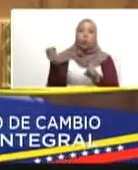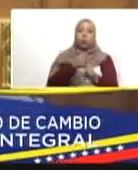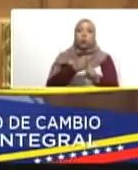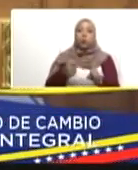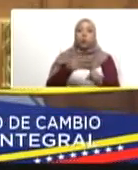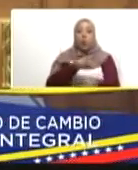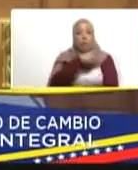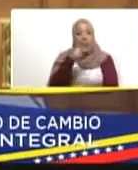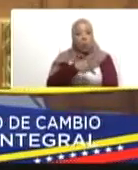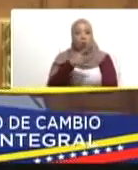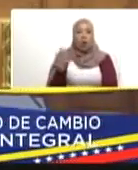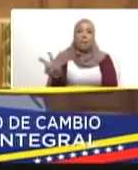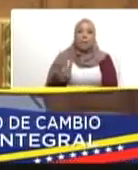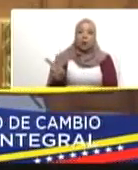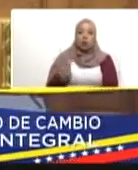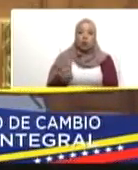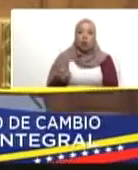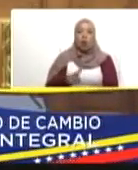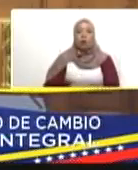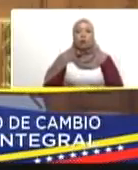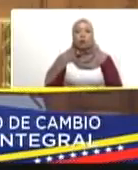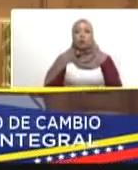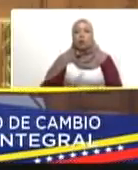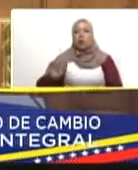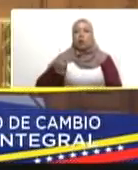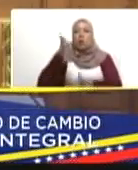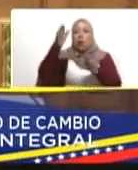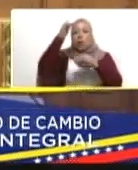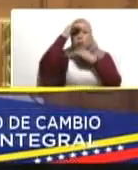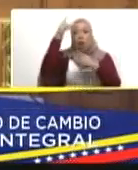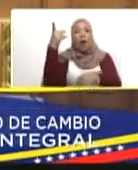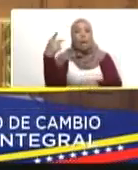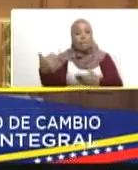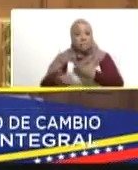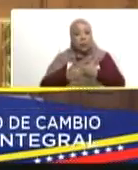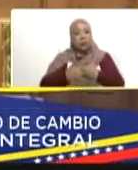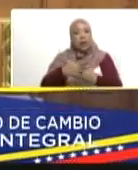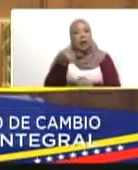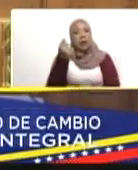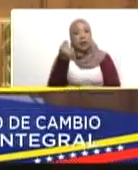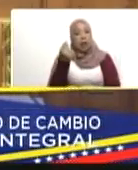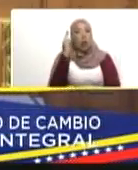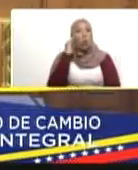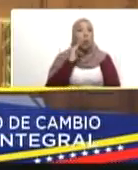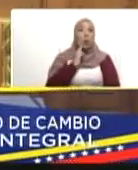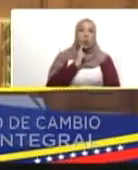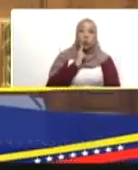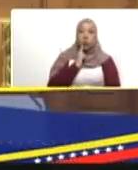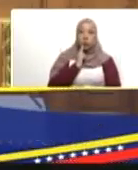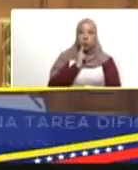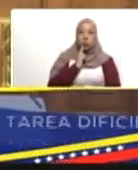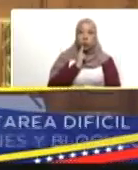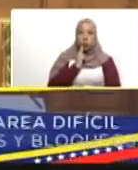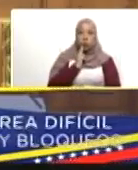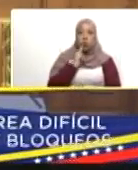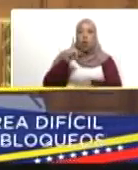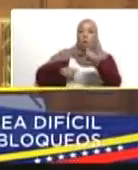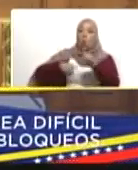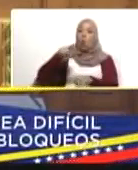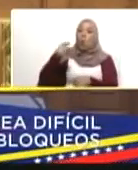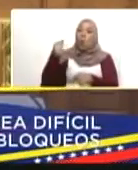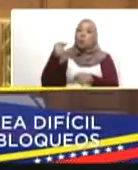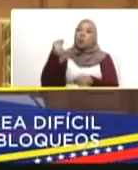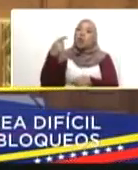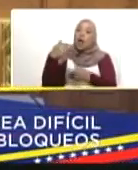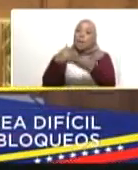Poder político en Venezuela su primer ataque fue a la moneda al valor y a la moneda en